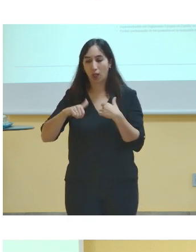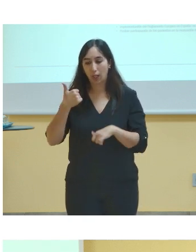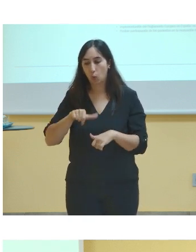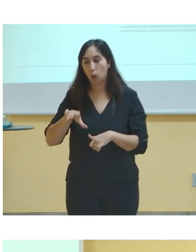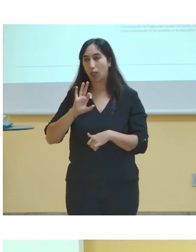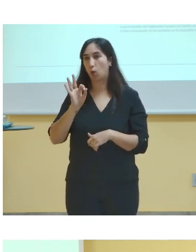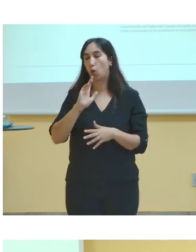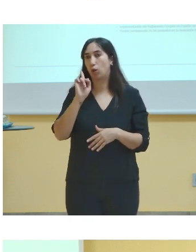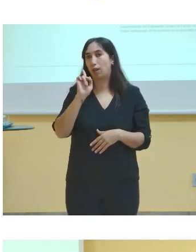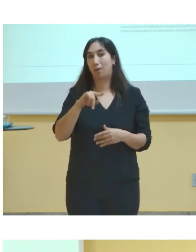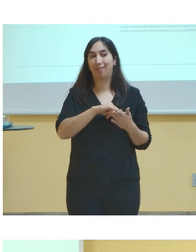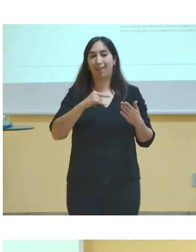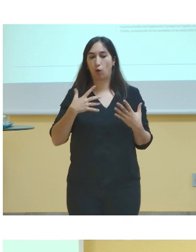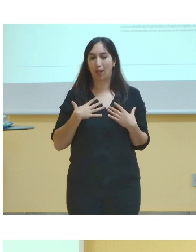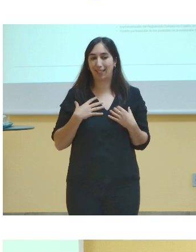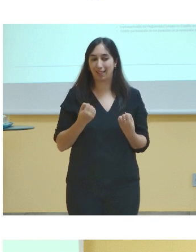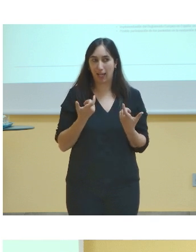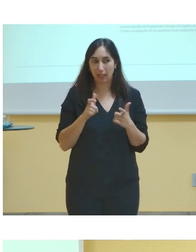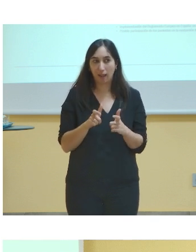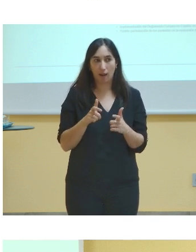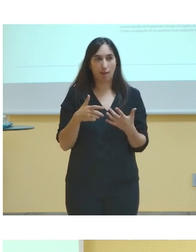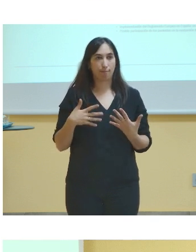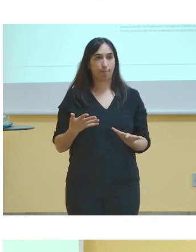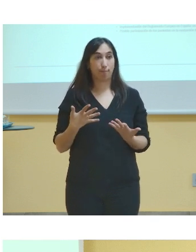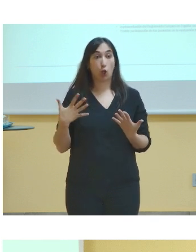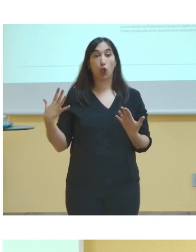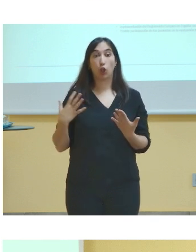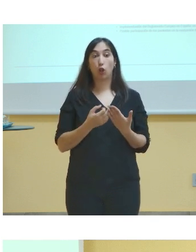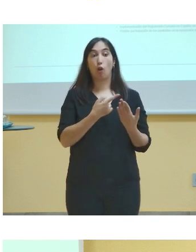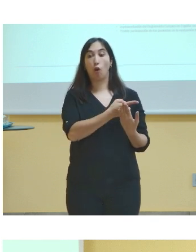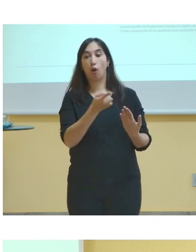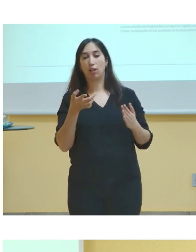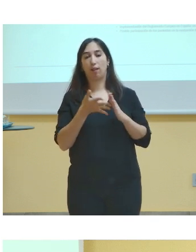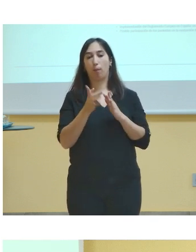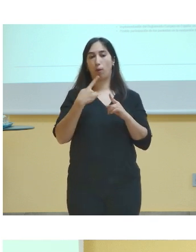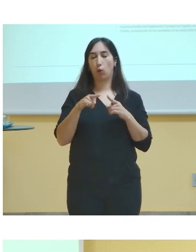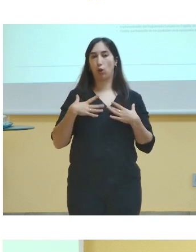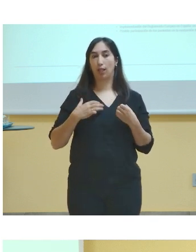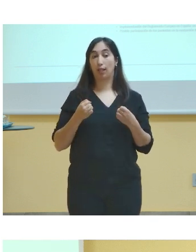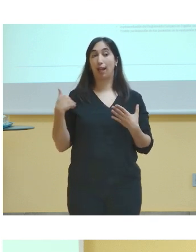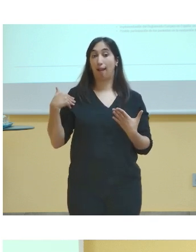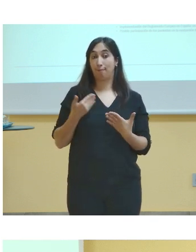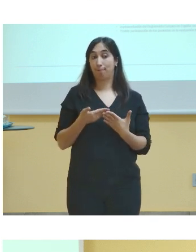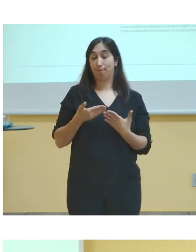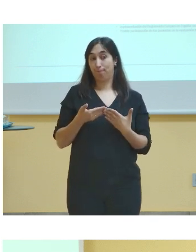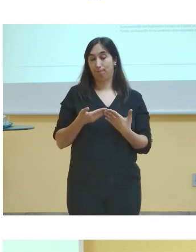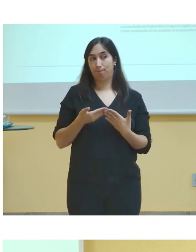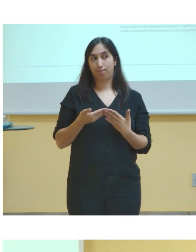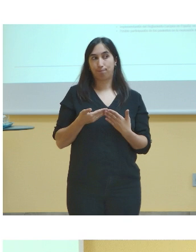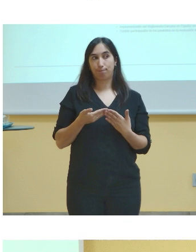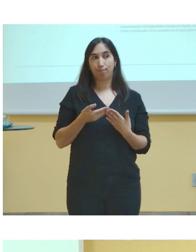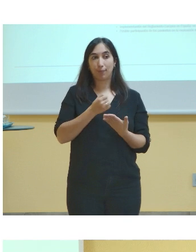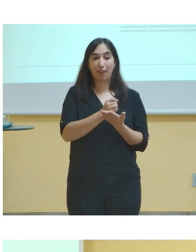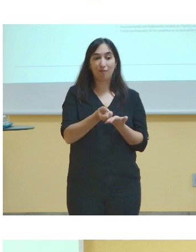quirúrgico o una tecnología sanitaria, en fin, todo es producto sanitario. Lo que pasa que hasta ahora el desarrollo de